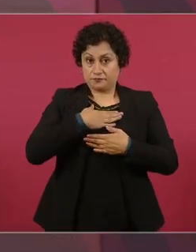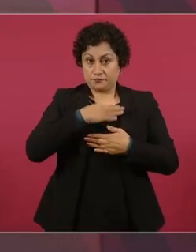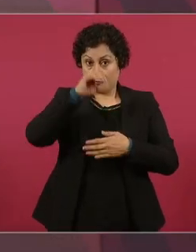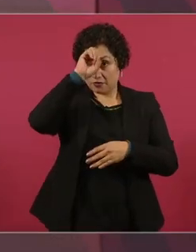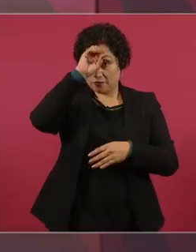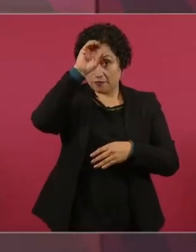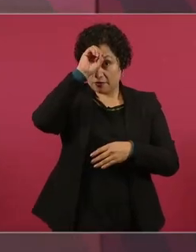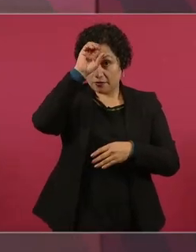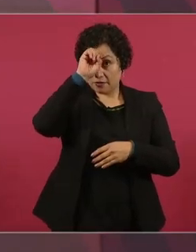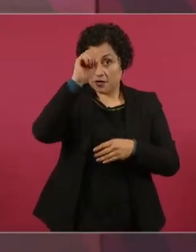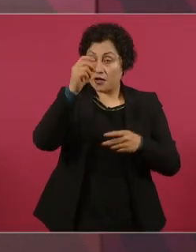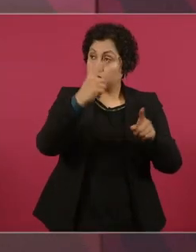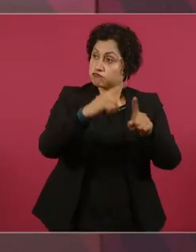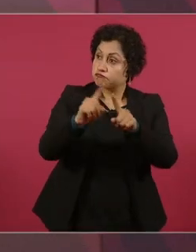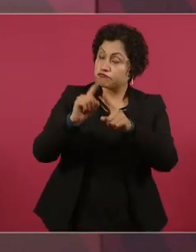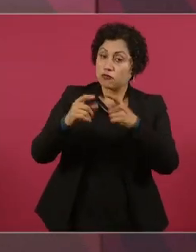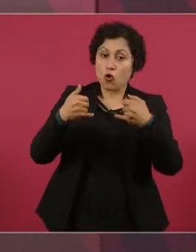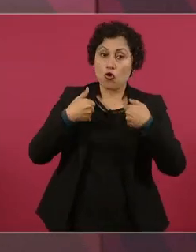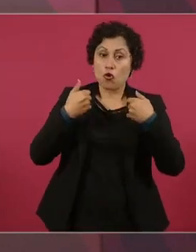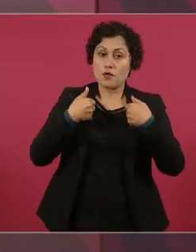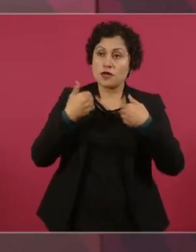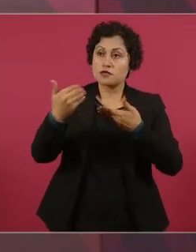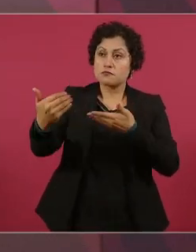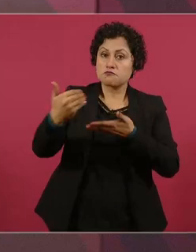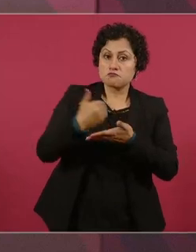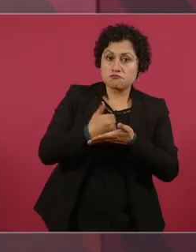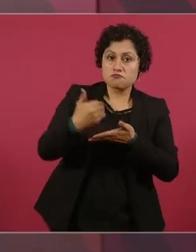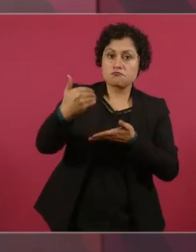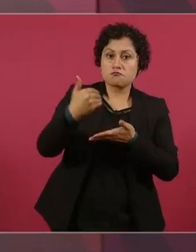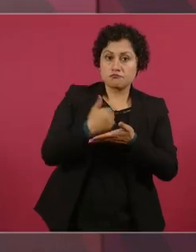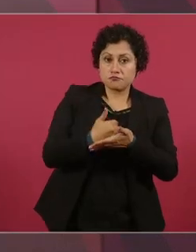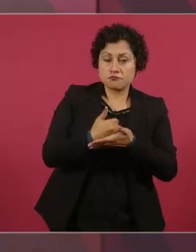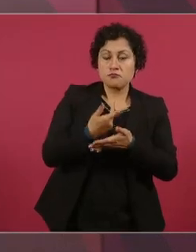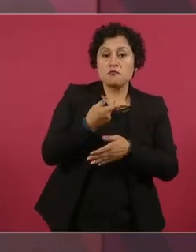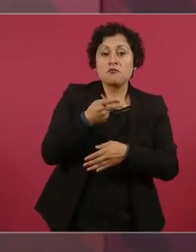que no quieren